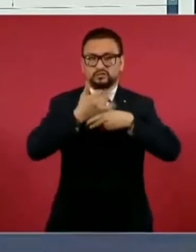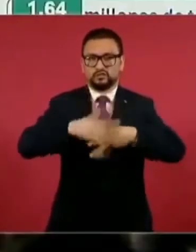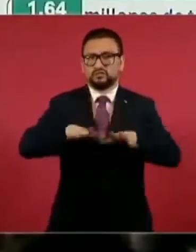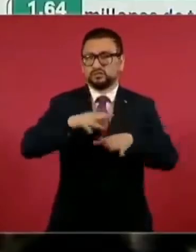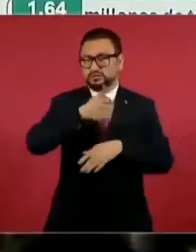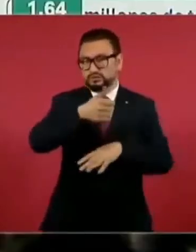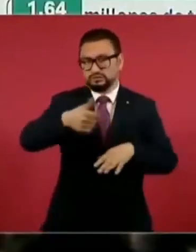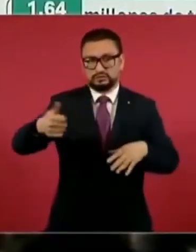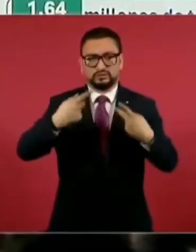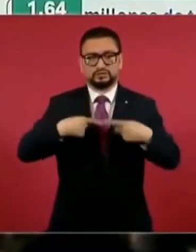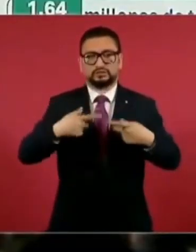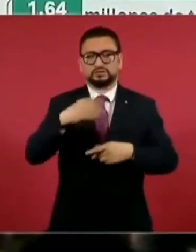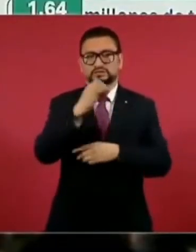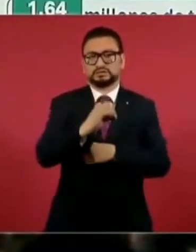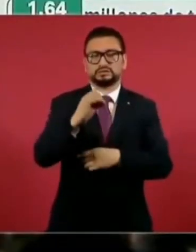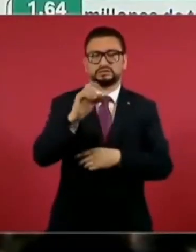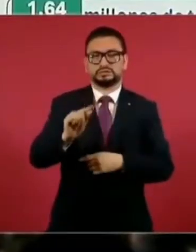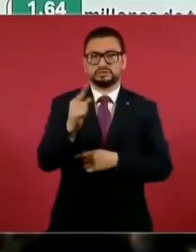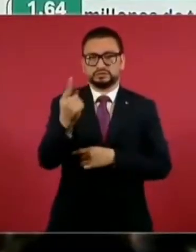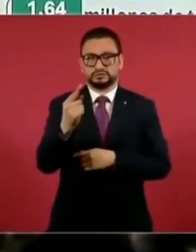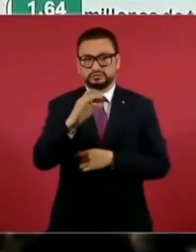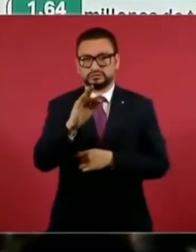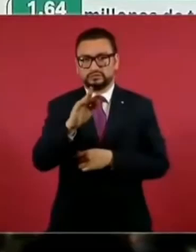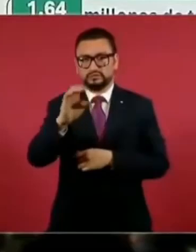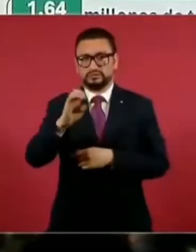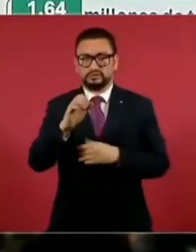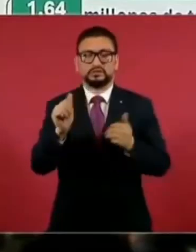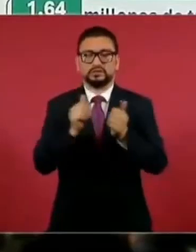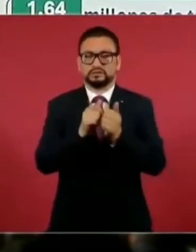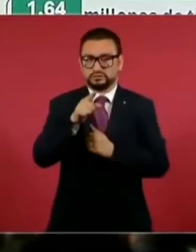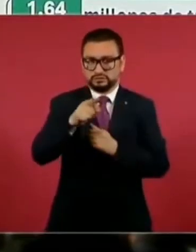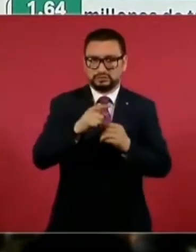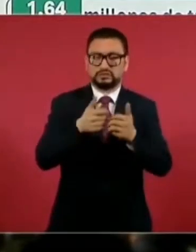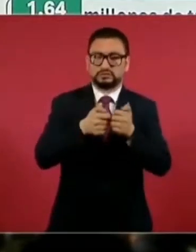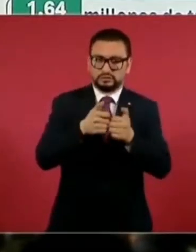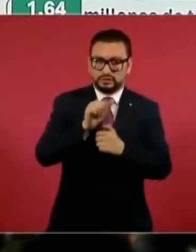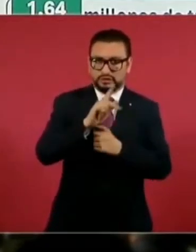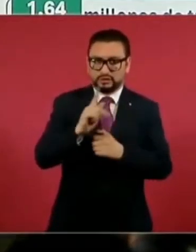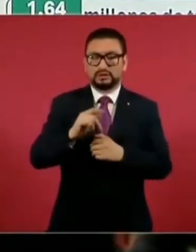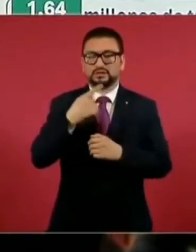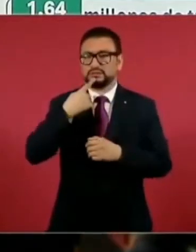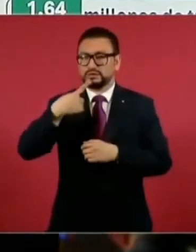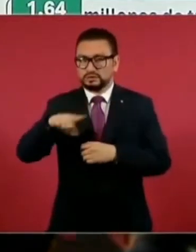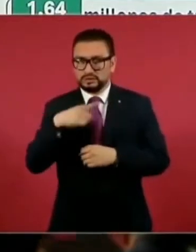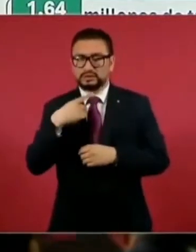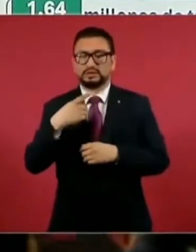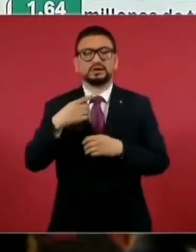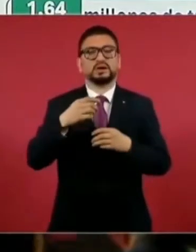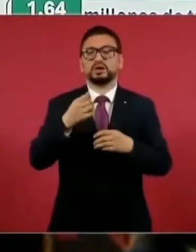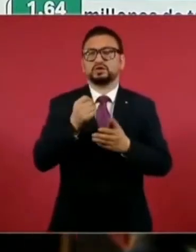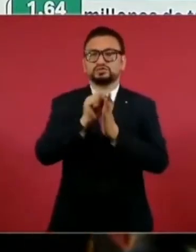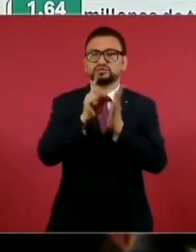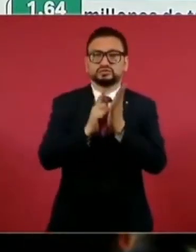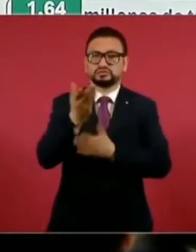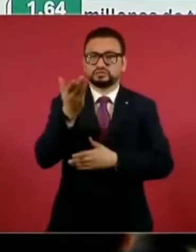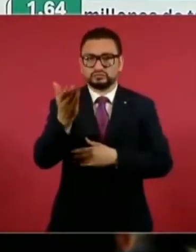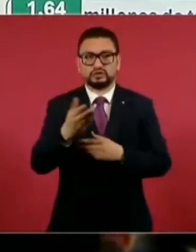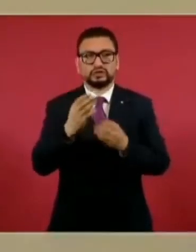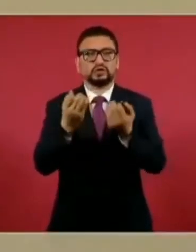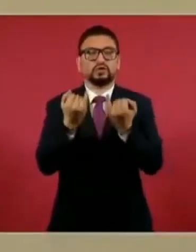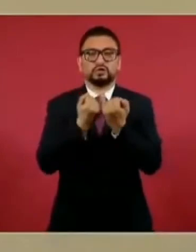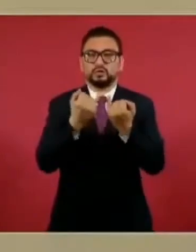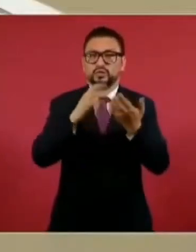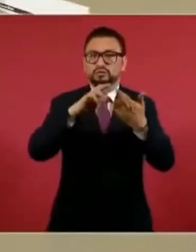cliente que puede ser el 071, el CFE Contigo, las quejas, las reclamaciones, las solicitudes, las ampliaciones